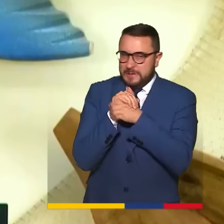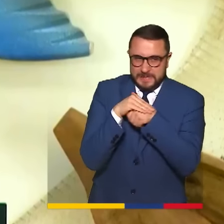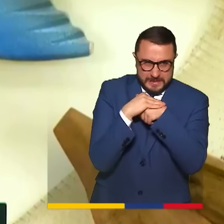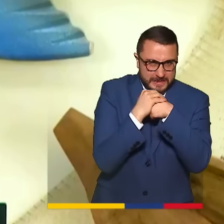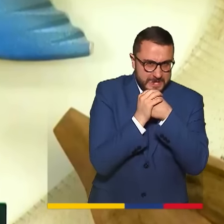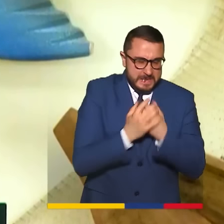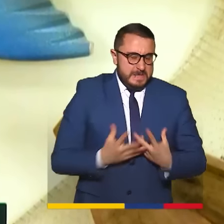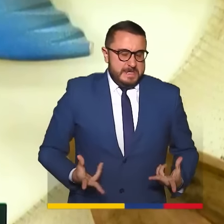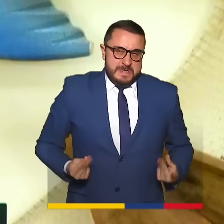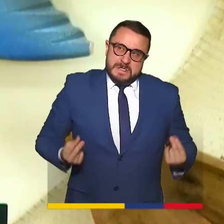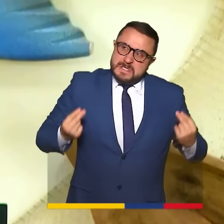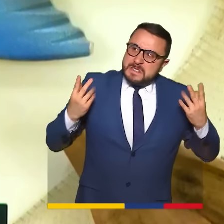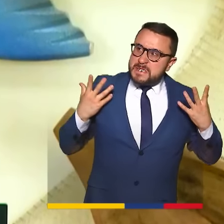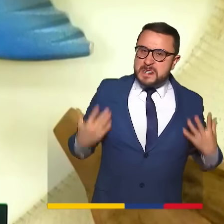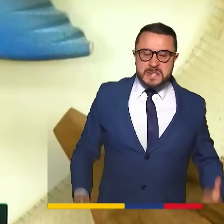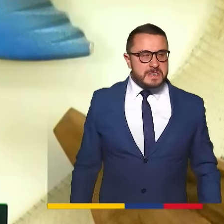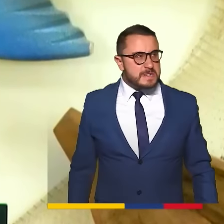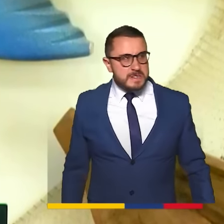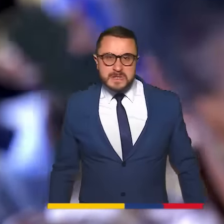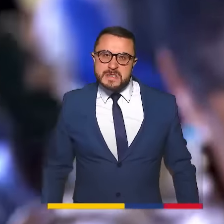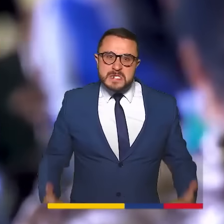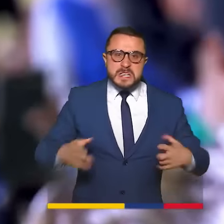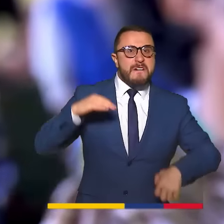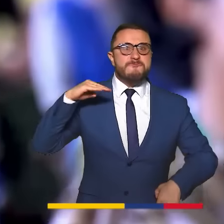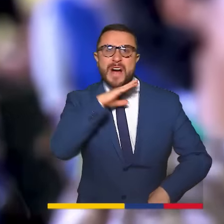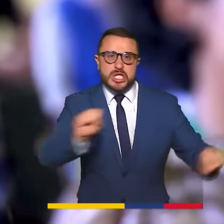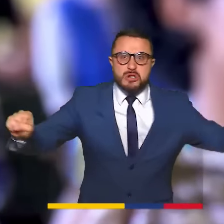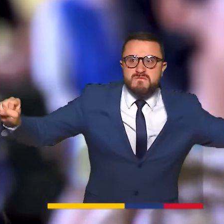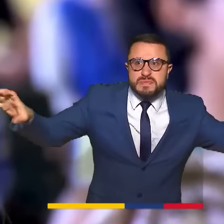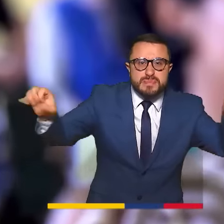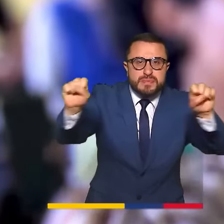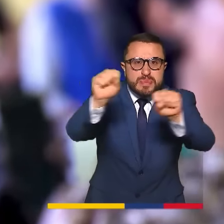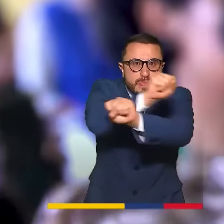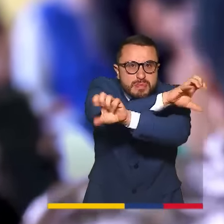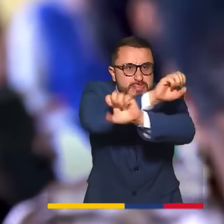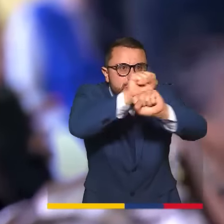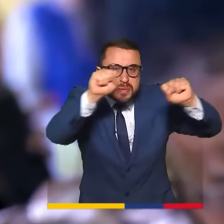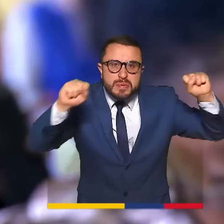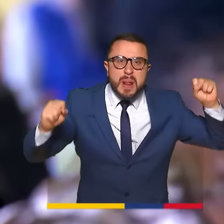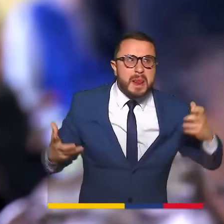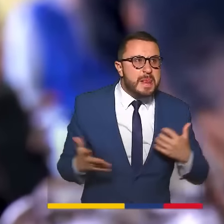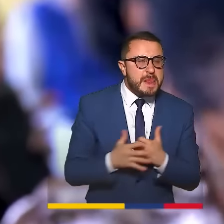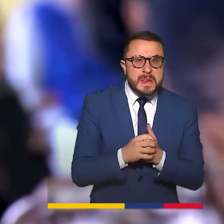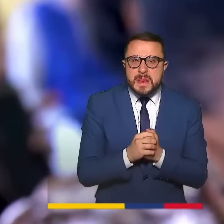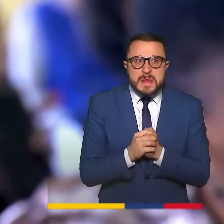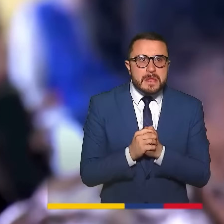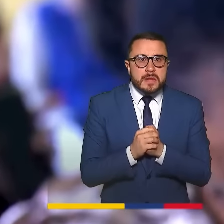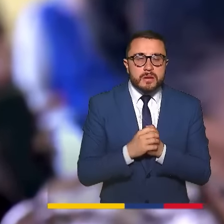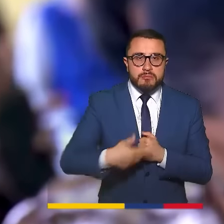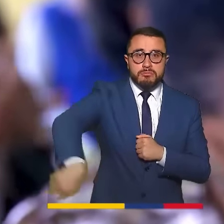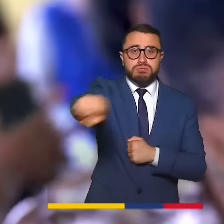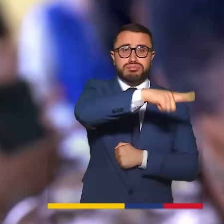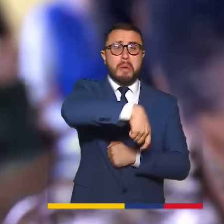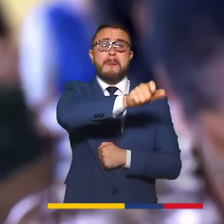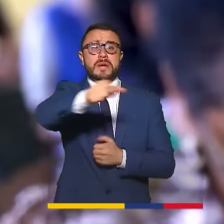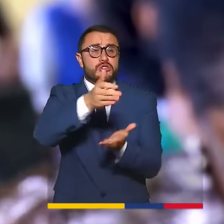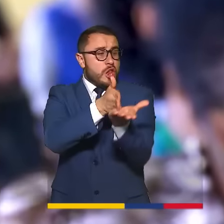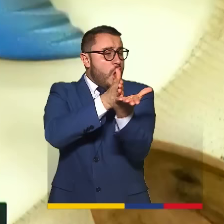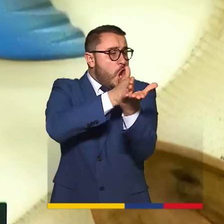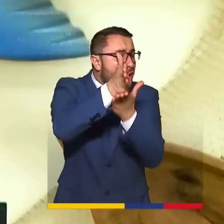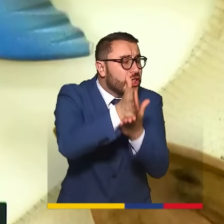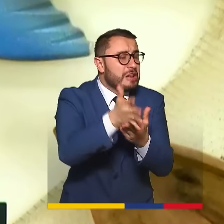la mentira irracional el que los seres humanos puedan seguir siendo sojuzgados,